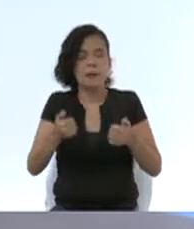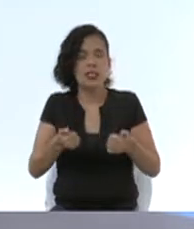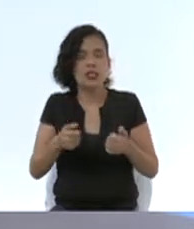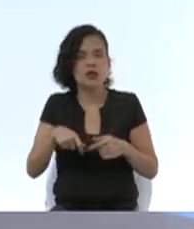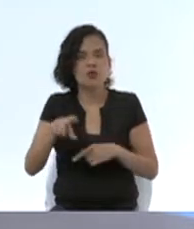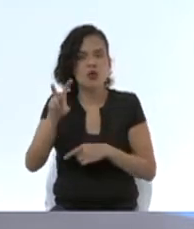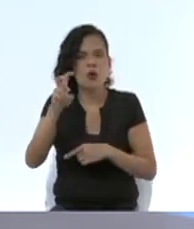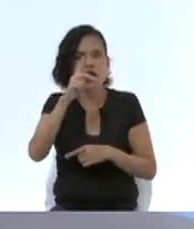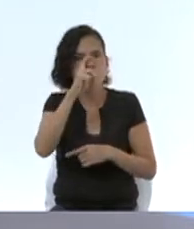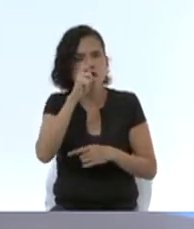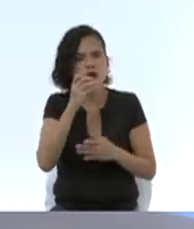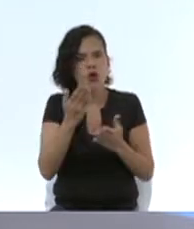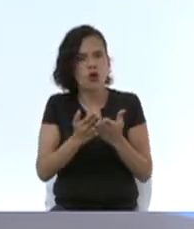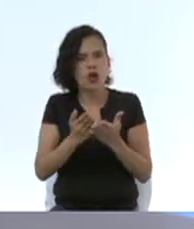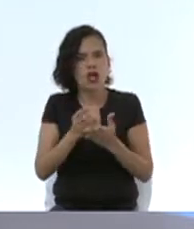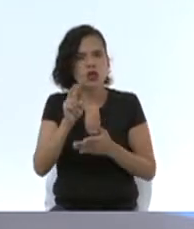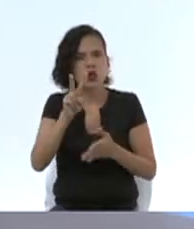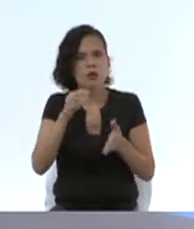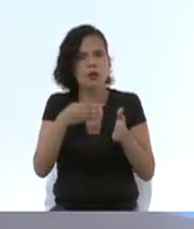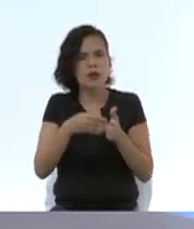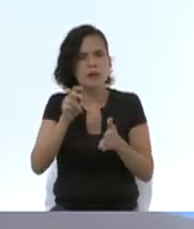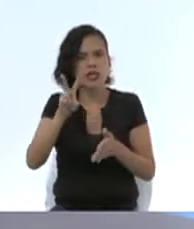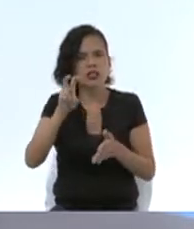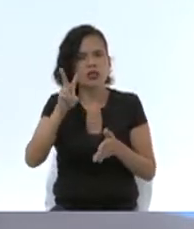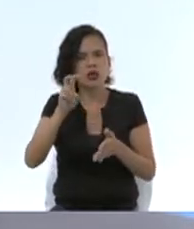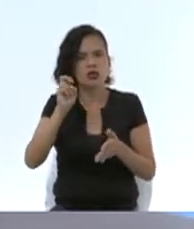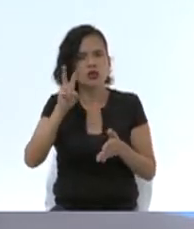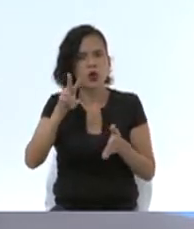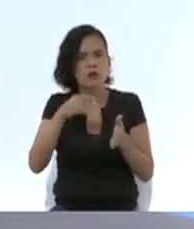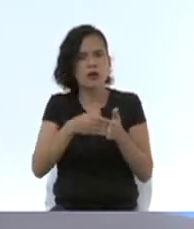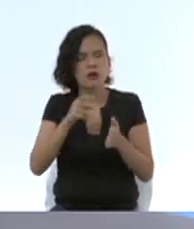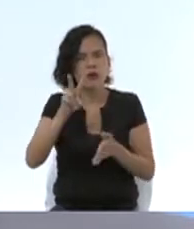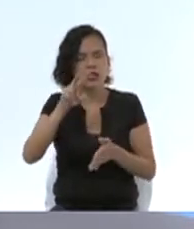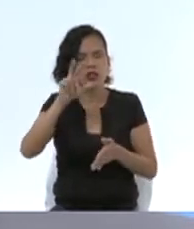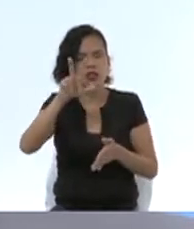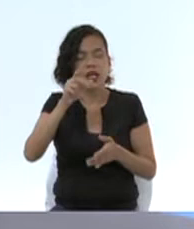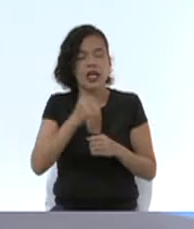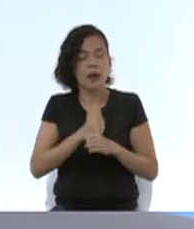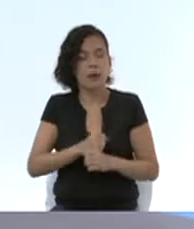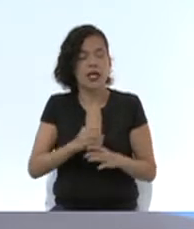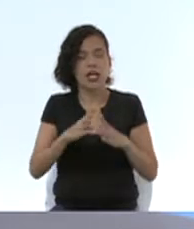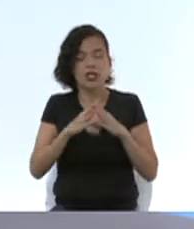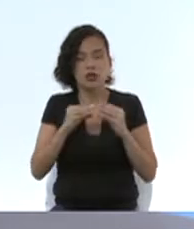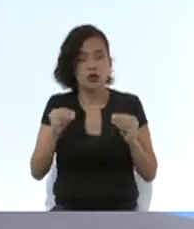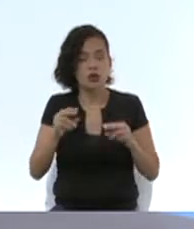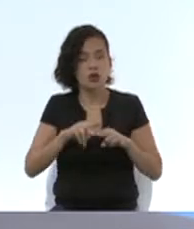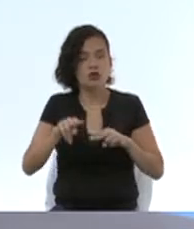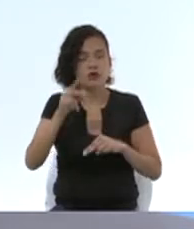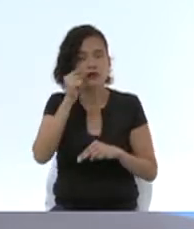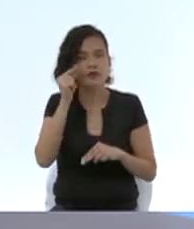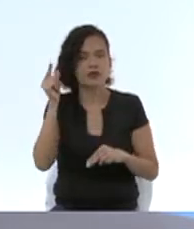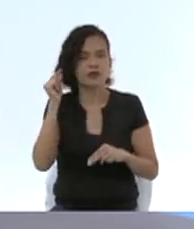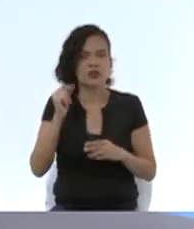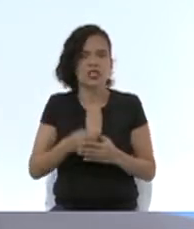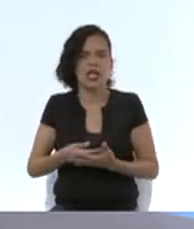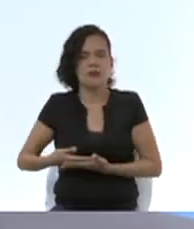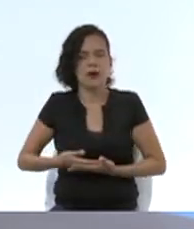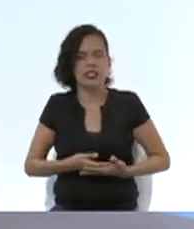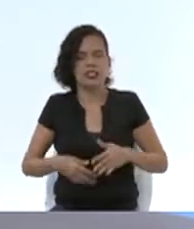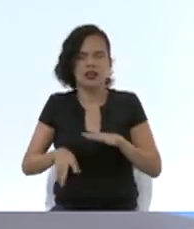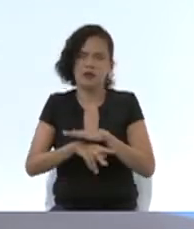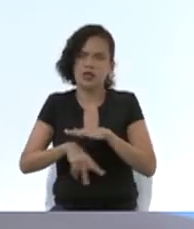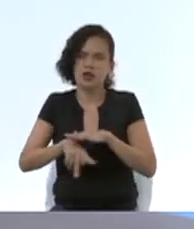escolar 2022-2023 en espera de todos estos pequeños, nuestros niños y niñas de la etapa maternal